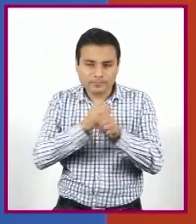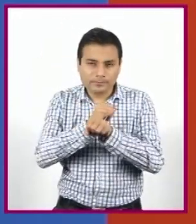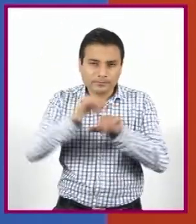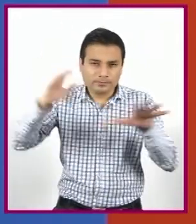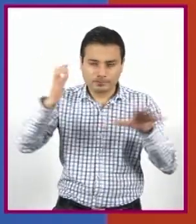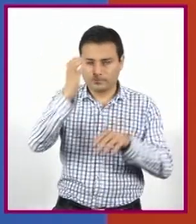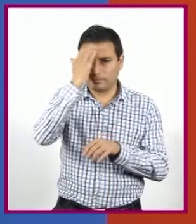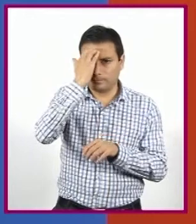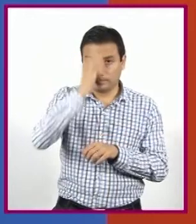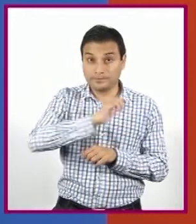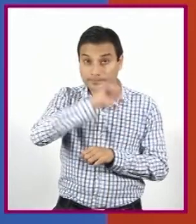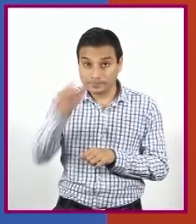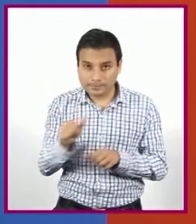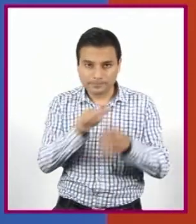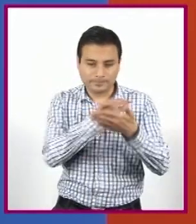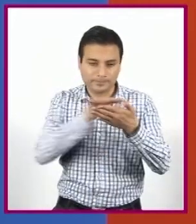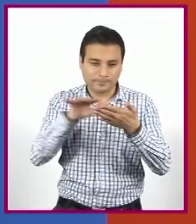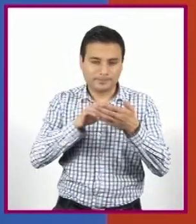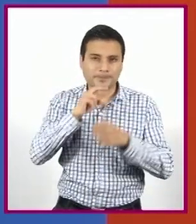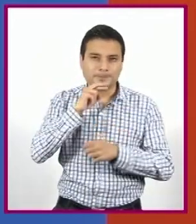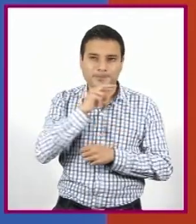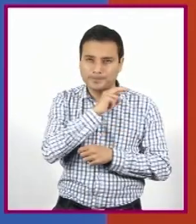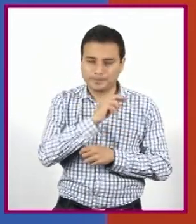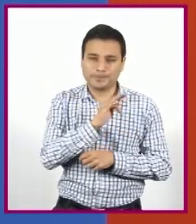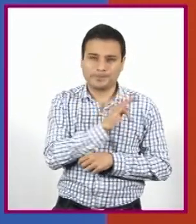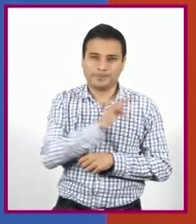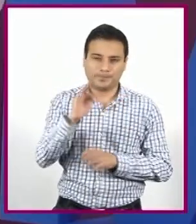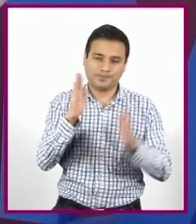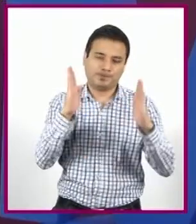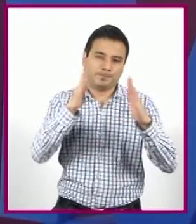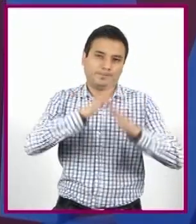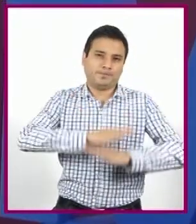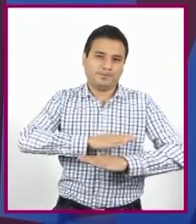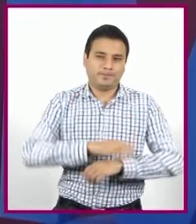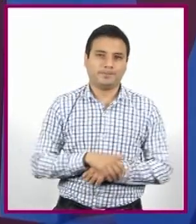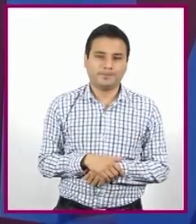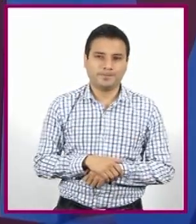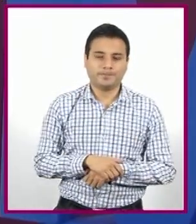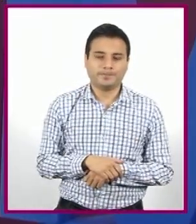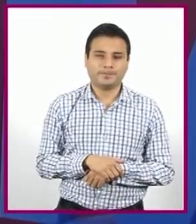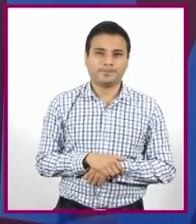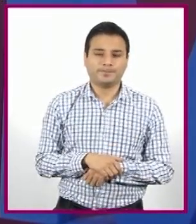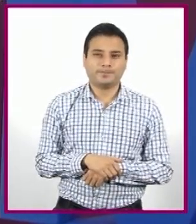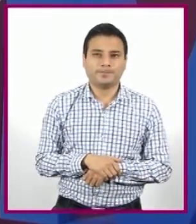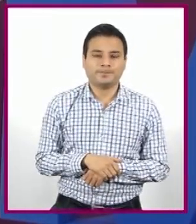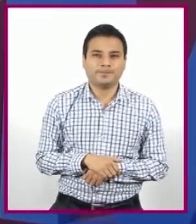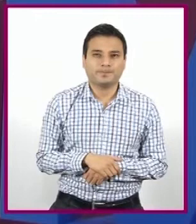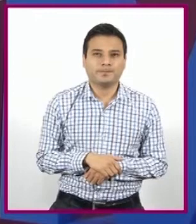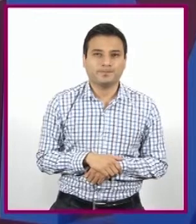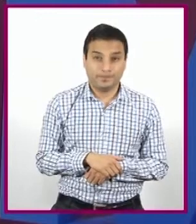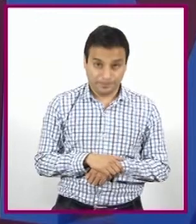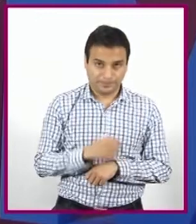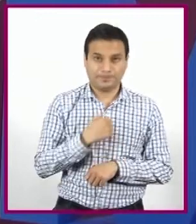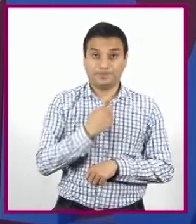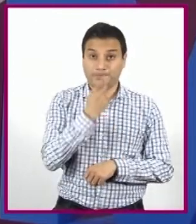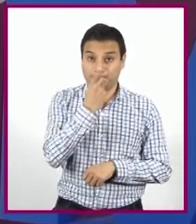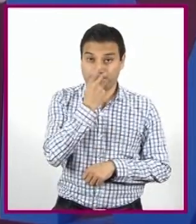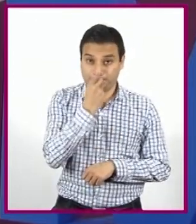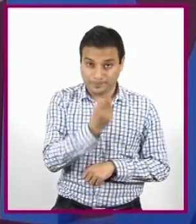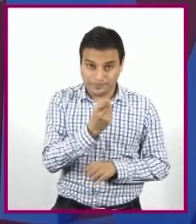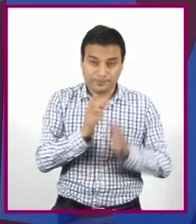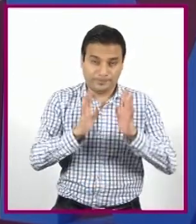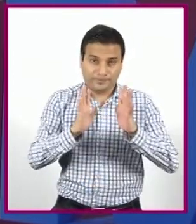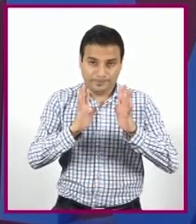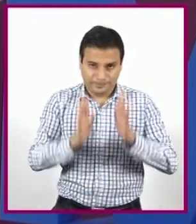una lectura más rápida, fluida y entretenida. Una vez que hemos hablado de esto, les pido